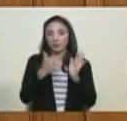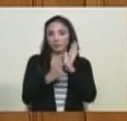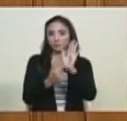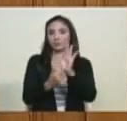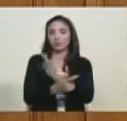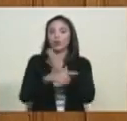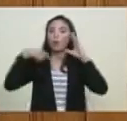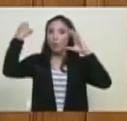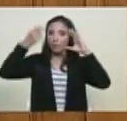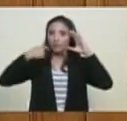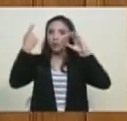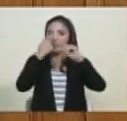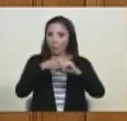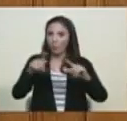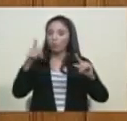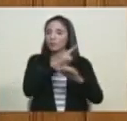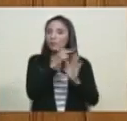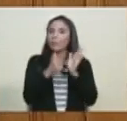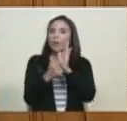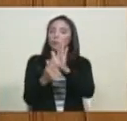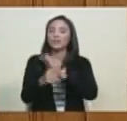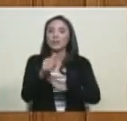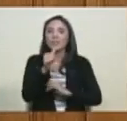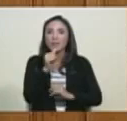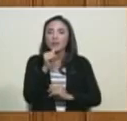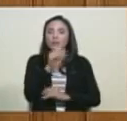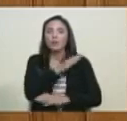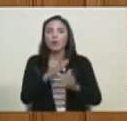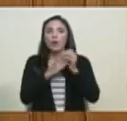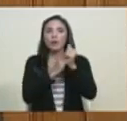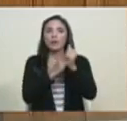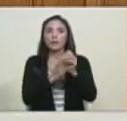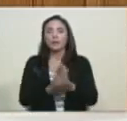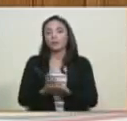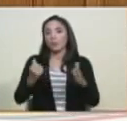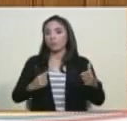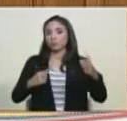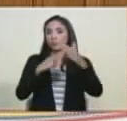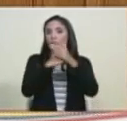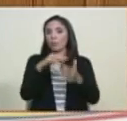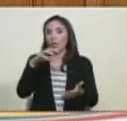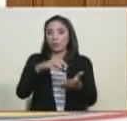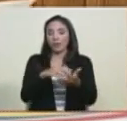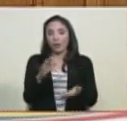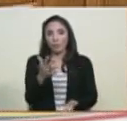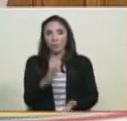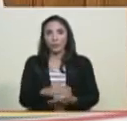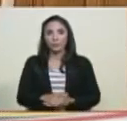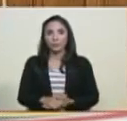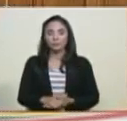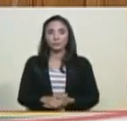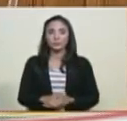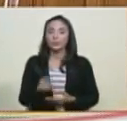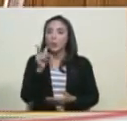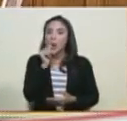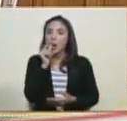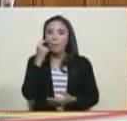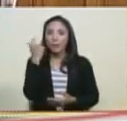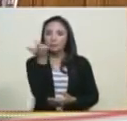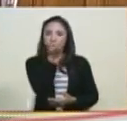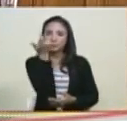otra evidencia de este golpe de Estado. Uno de ellos,